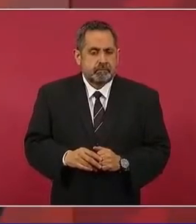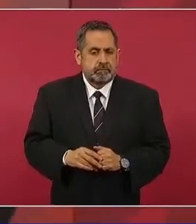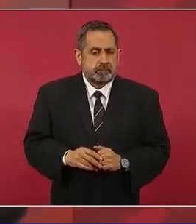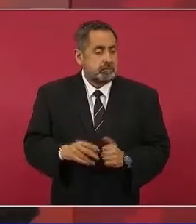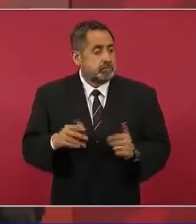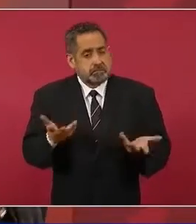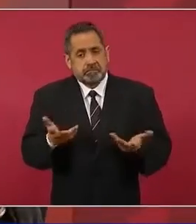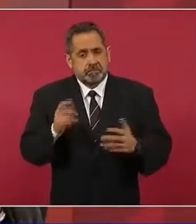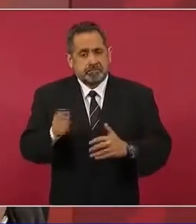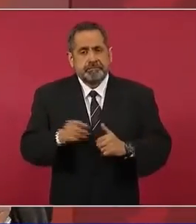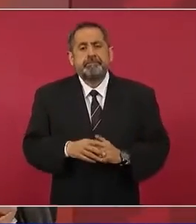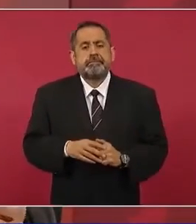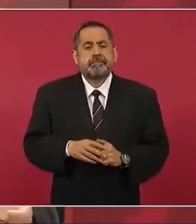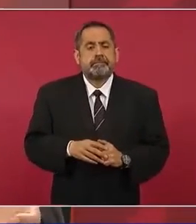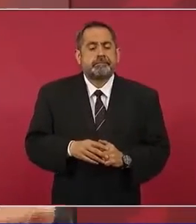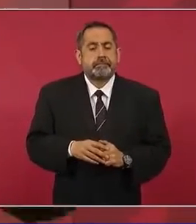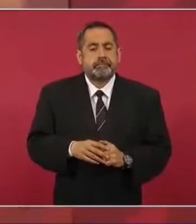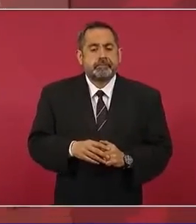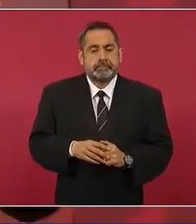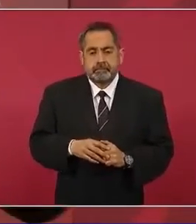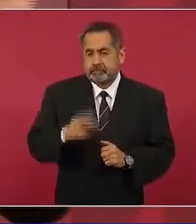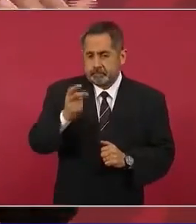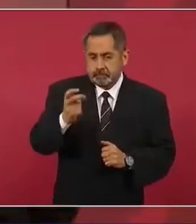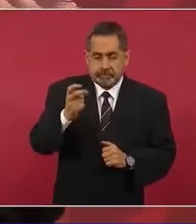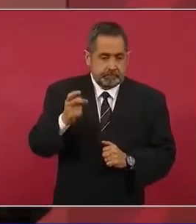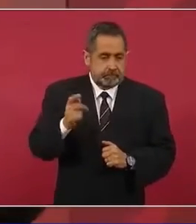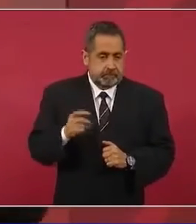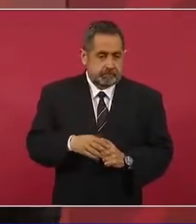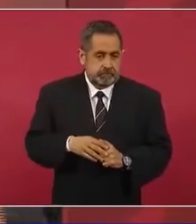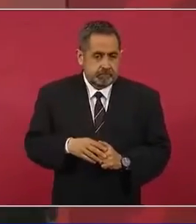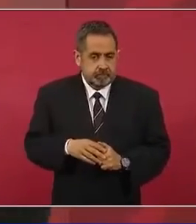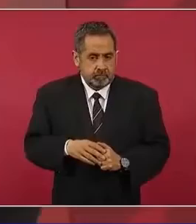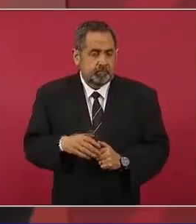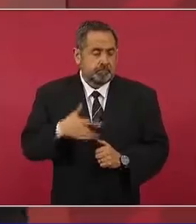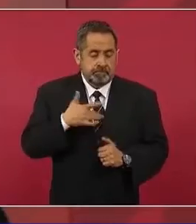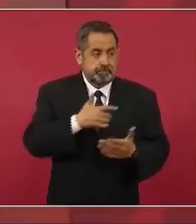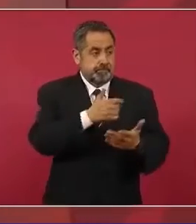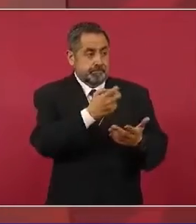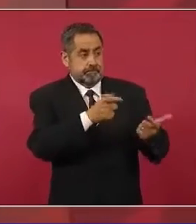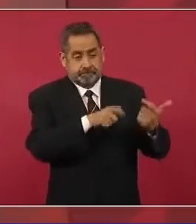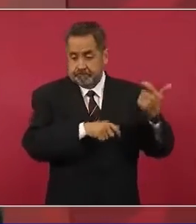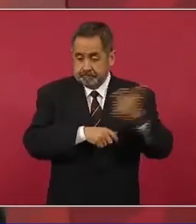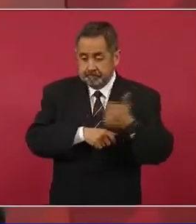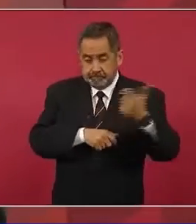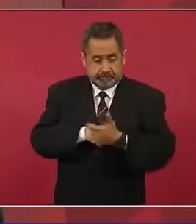entonces esto pues es lo que nos ayuda